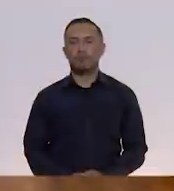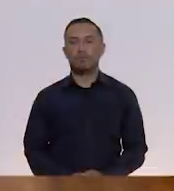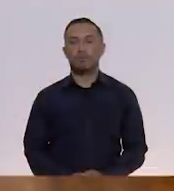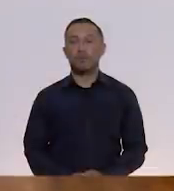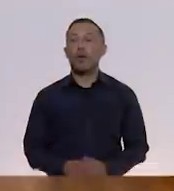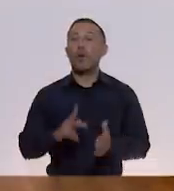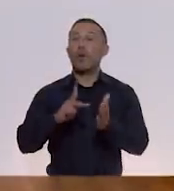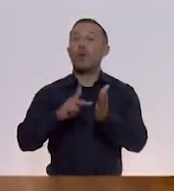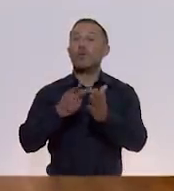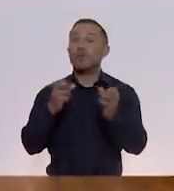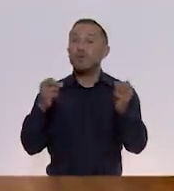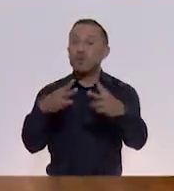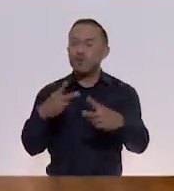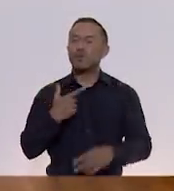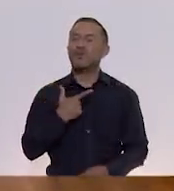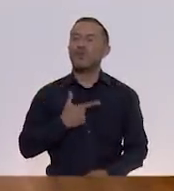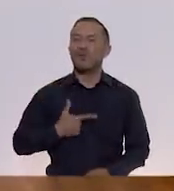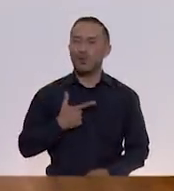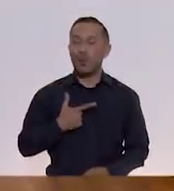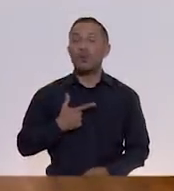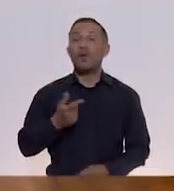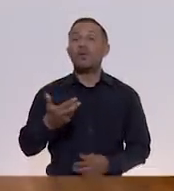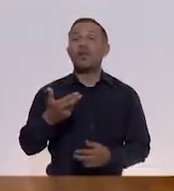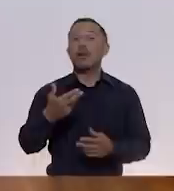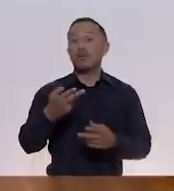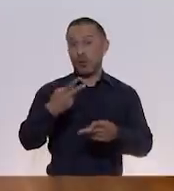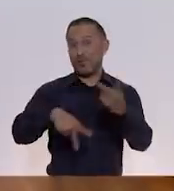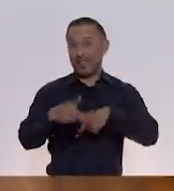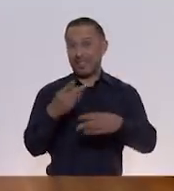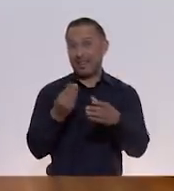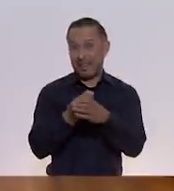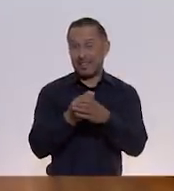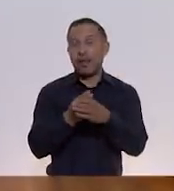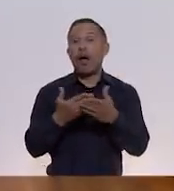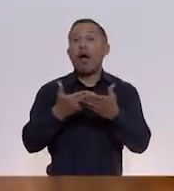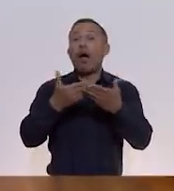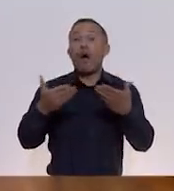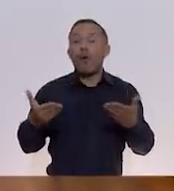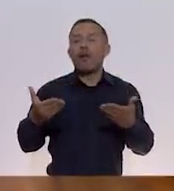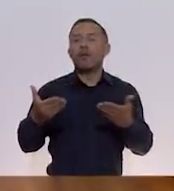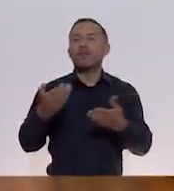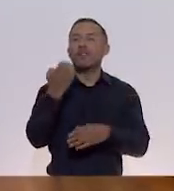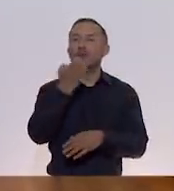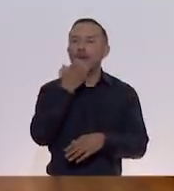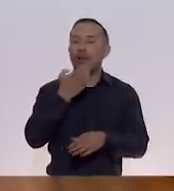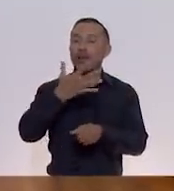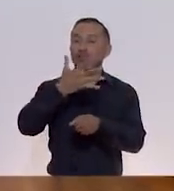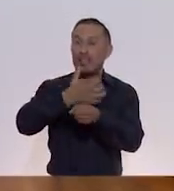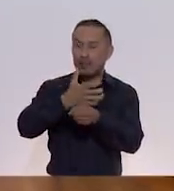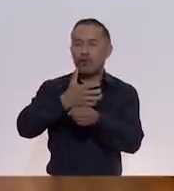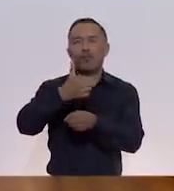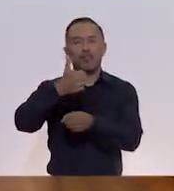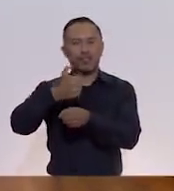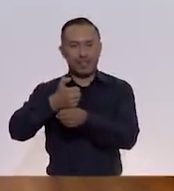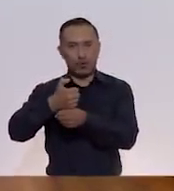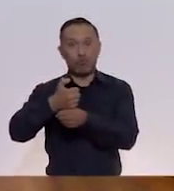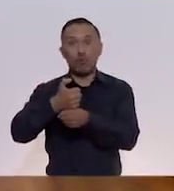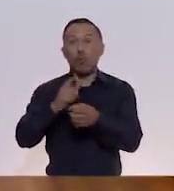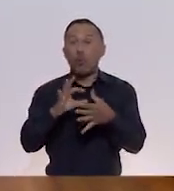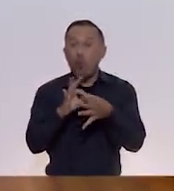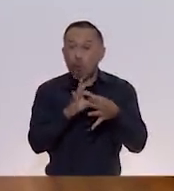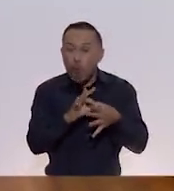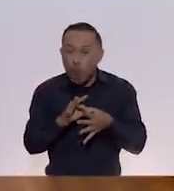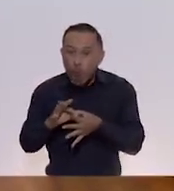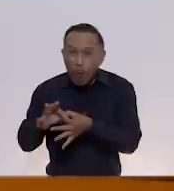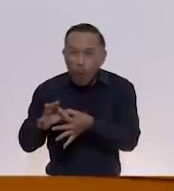Qué bueno verlos otra vez. Seguimos aquí en Regreso a Clases junto a nuestros compañeros de quinto y sexto año. Pues unidos podemos lograr